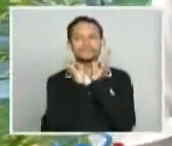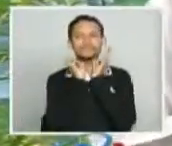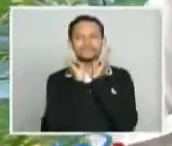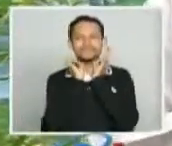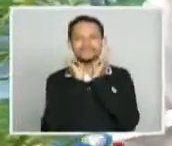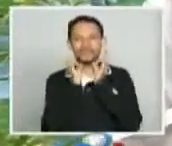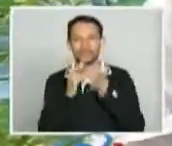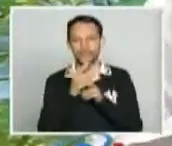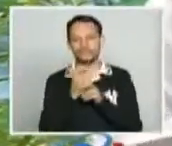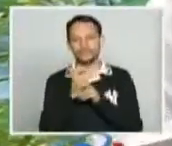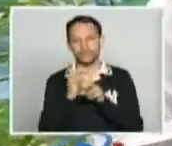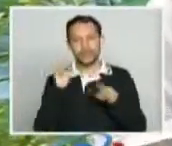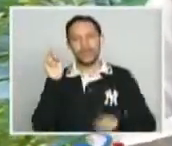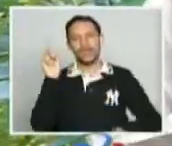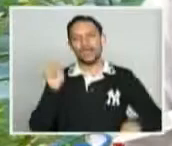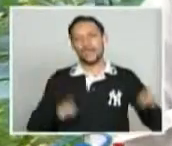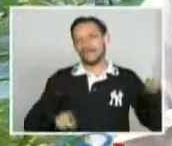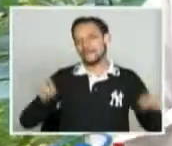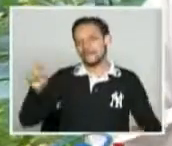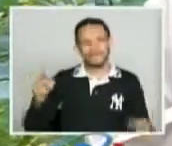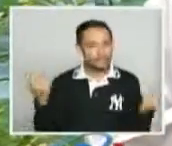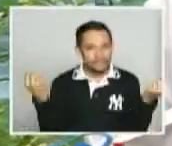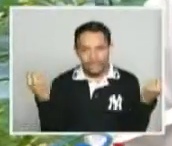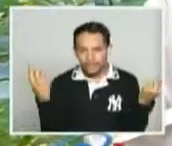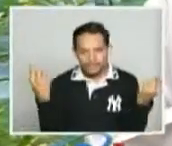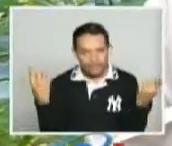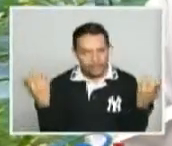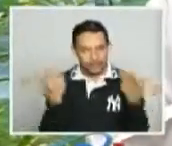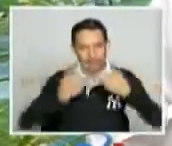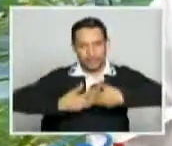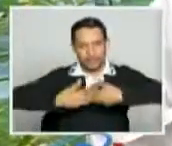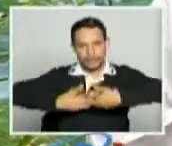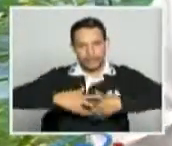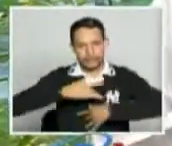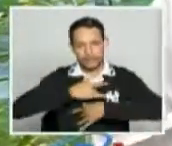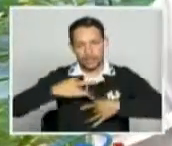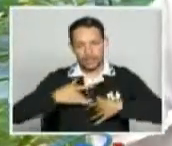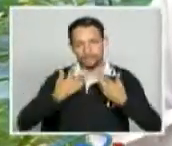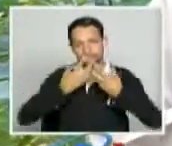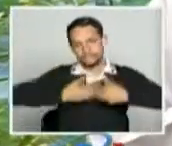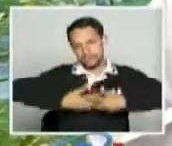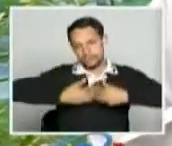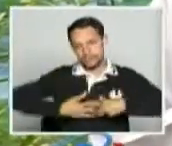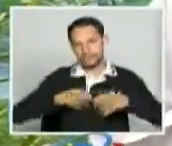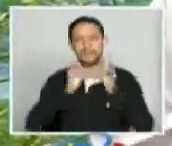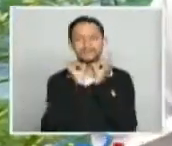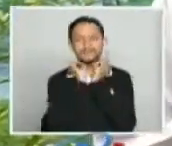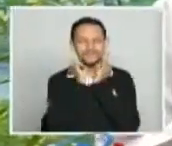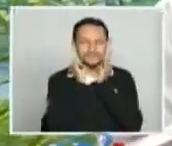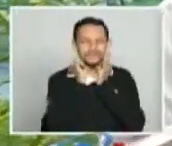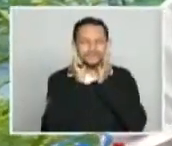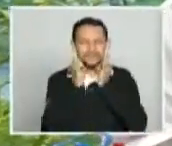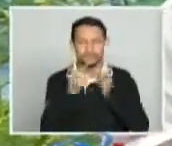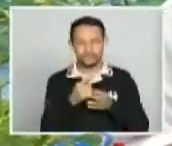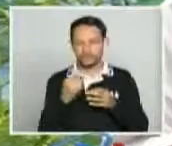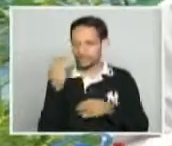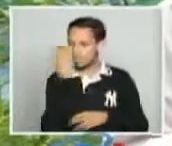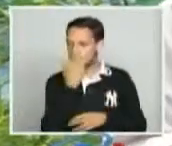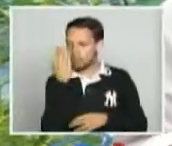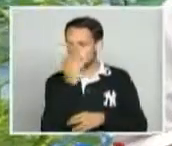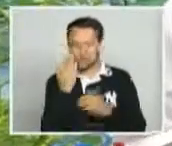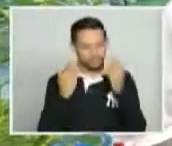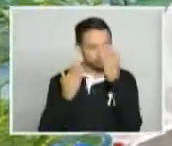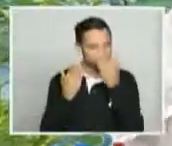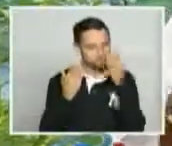qué, injustamente, las EPS han dicho que la tiroides no debe de hacer un examen de